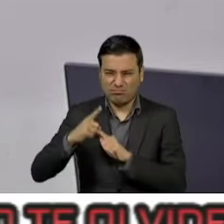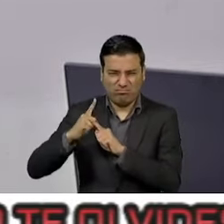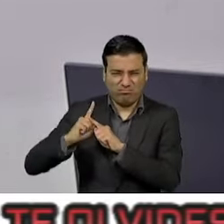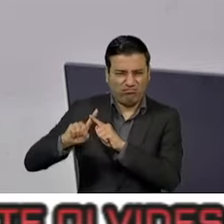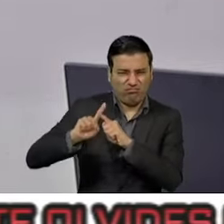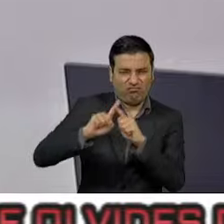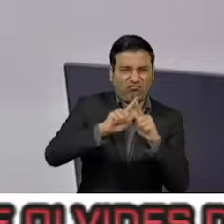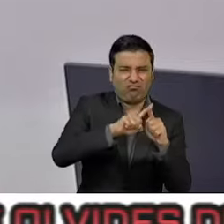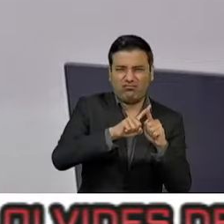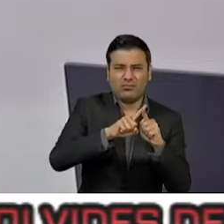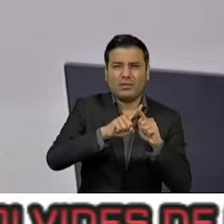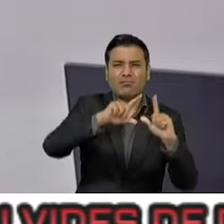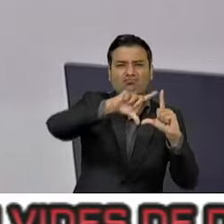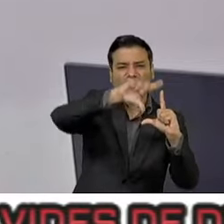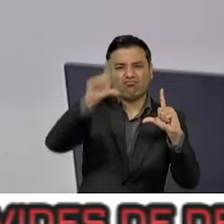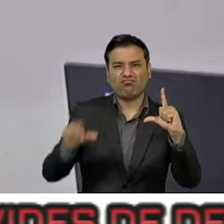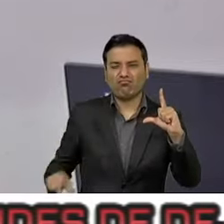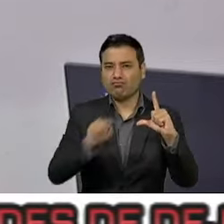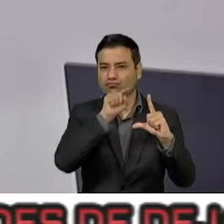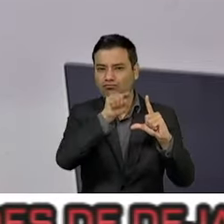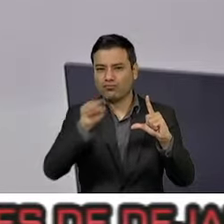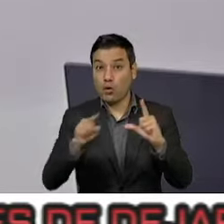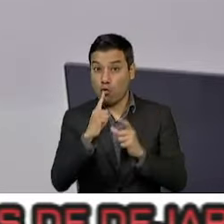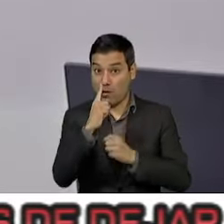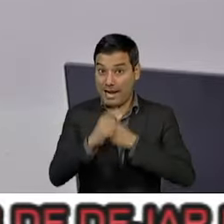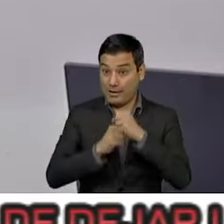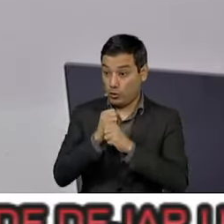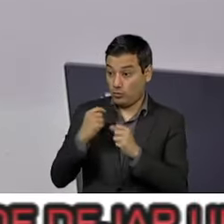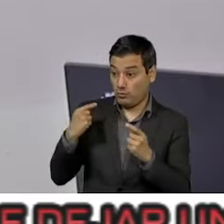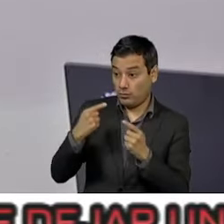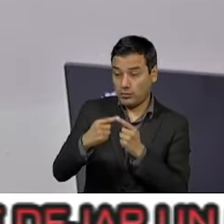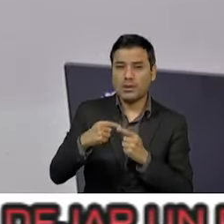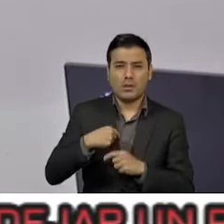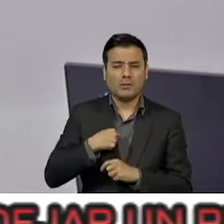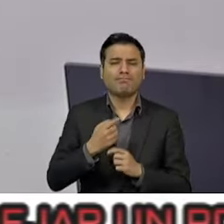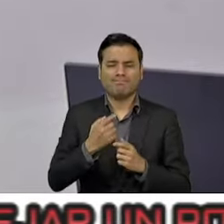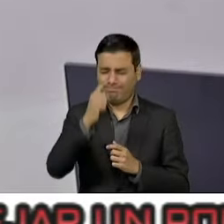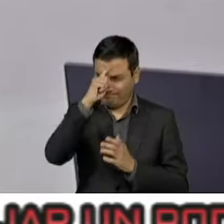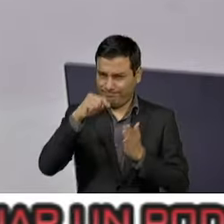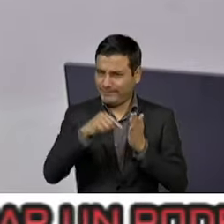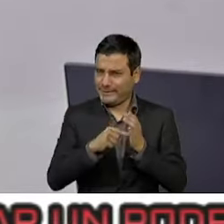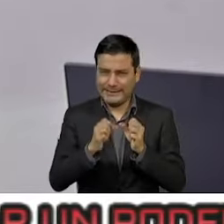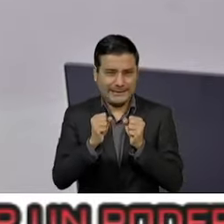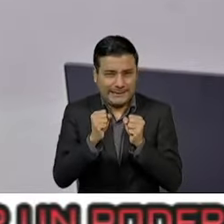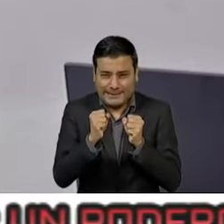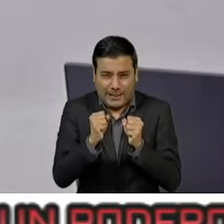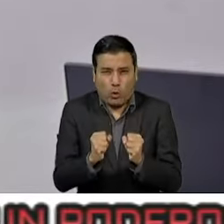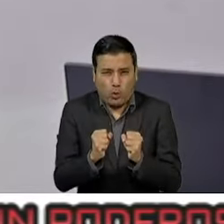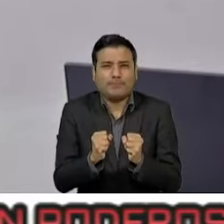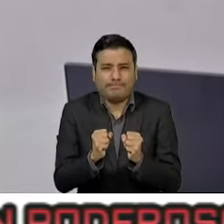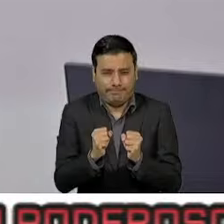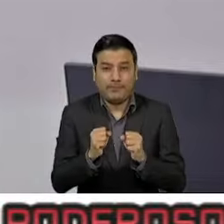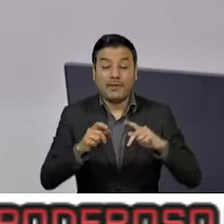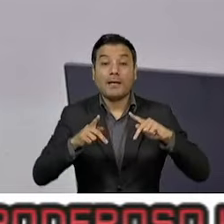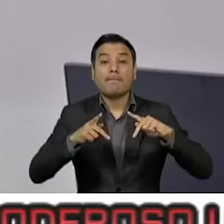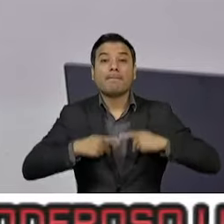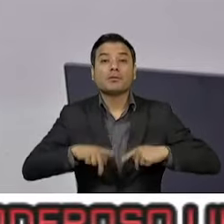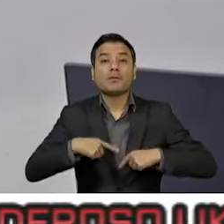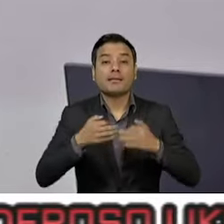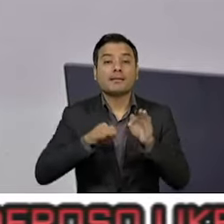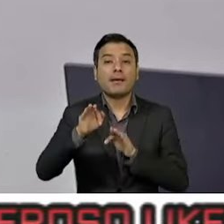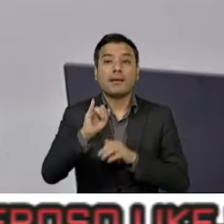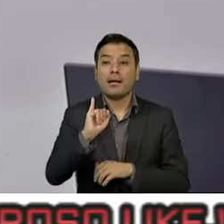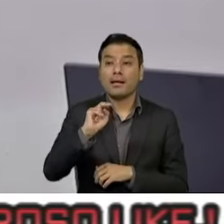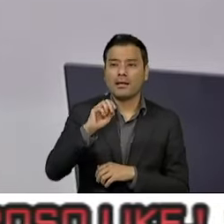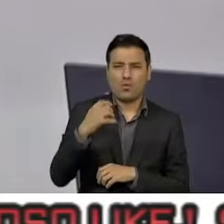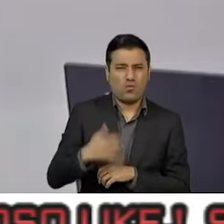país. En el año que hoy se cumple, he confirmado plenamente mi convicción acerca de la fortaleza del personal del Instituto,